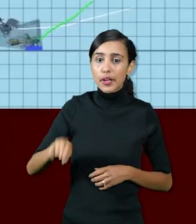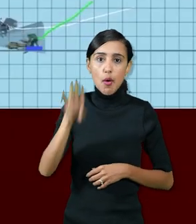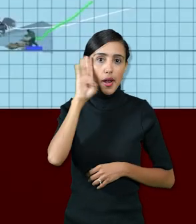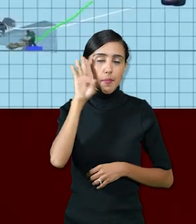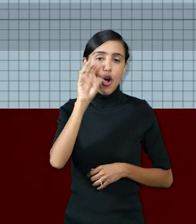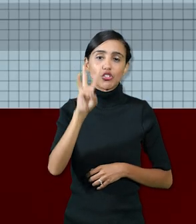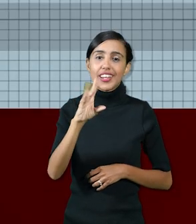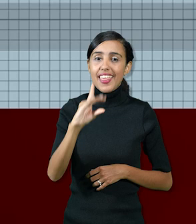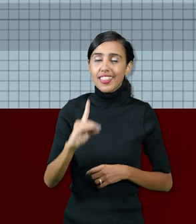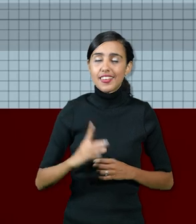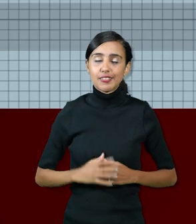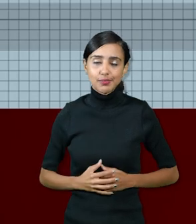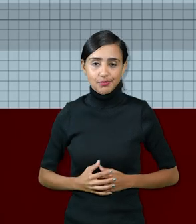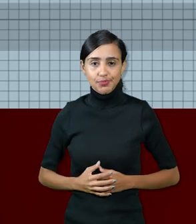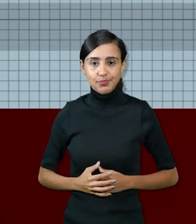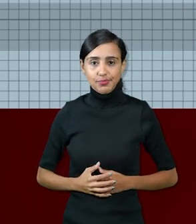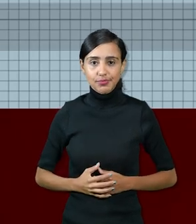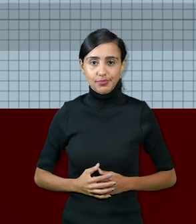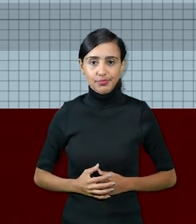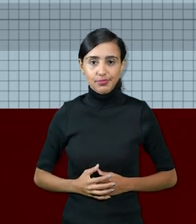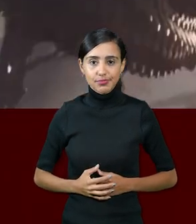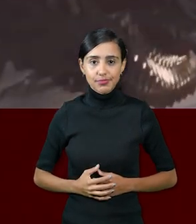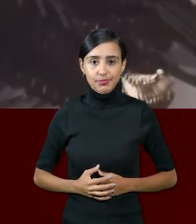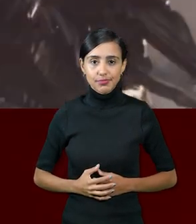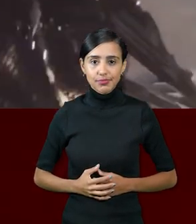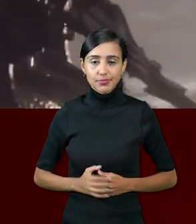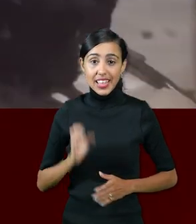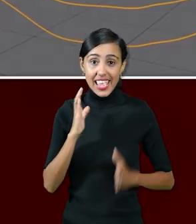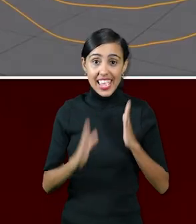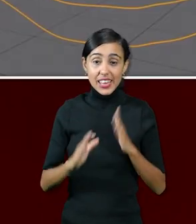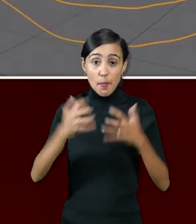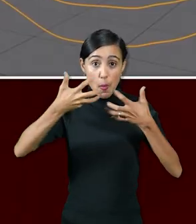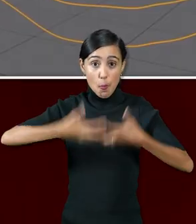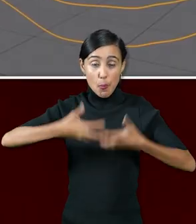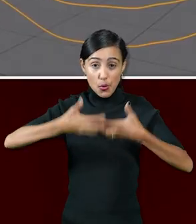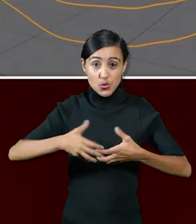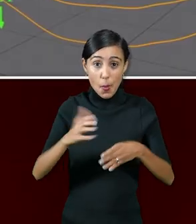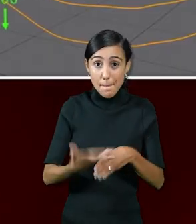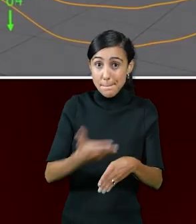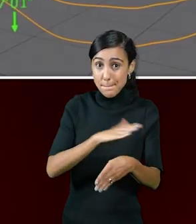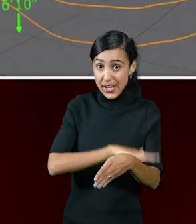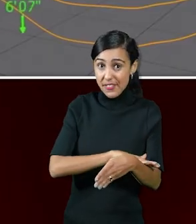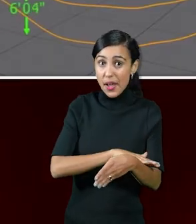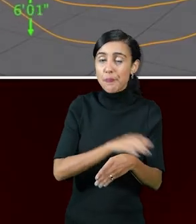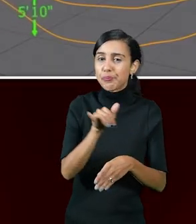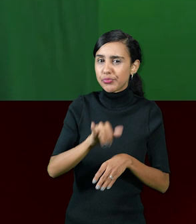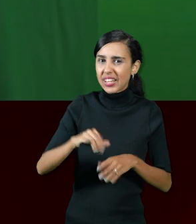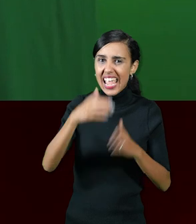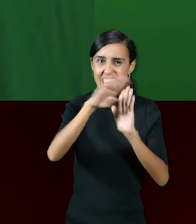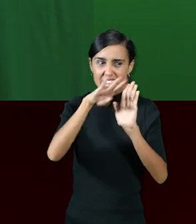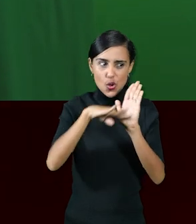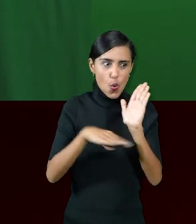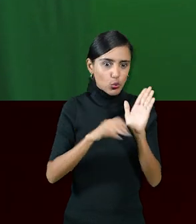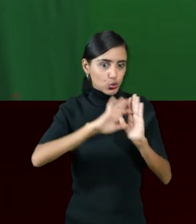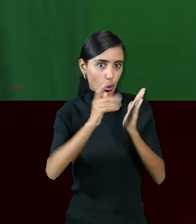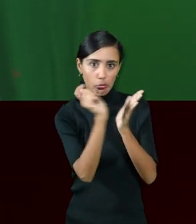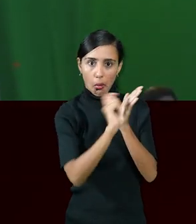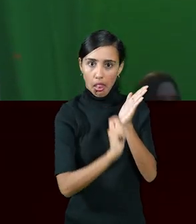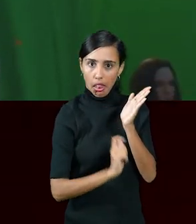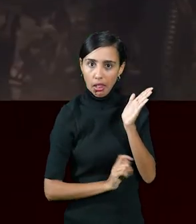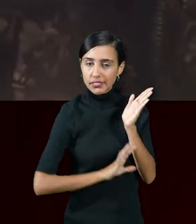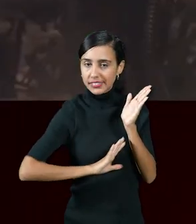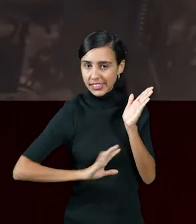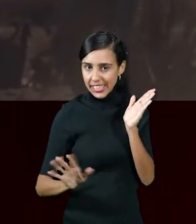3D. A menudo, durante la etapa de producción previa, el guion no está completamente desarrollado. Y